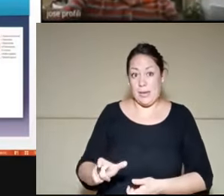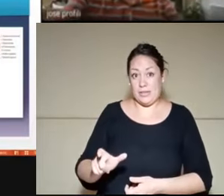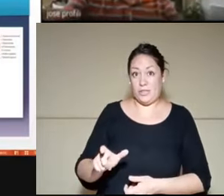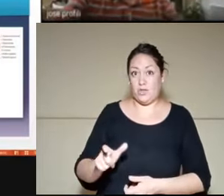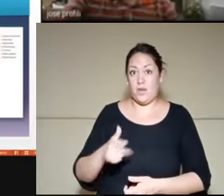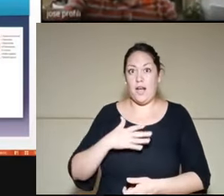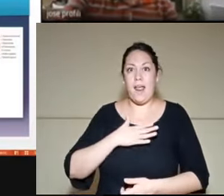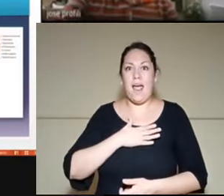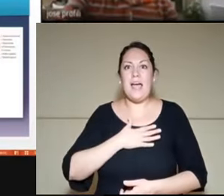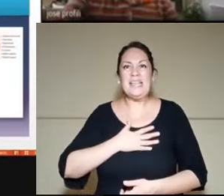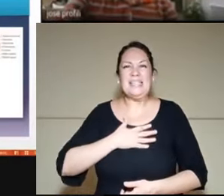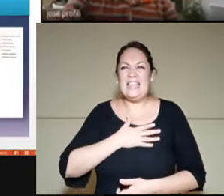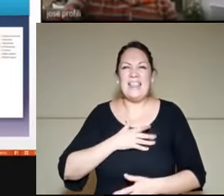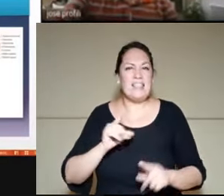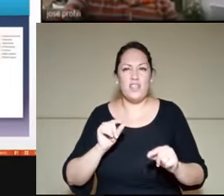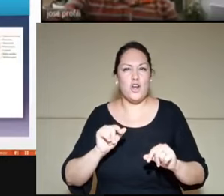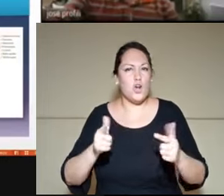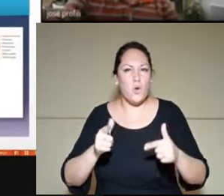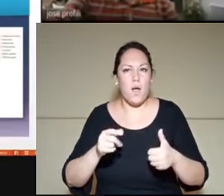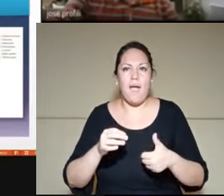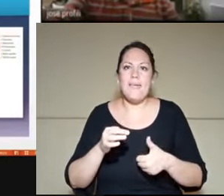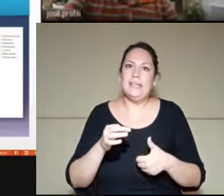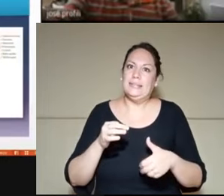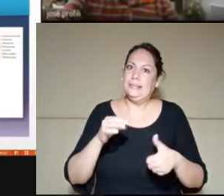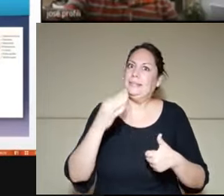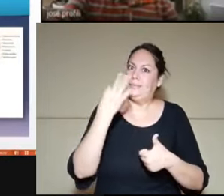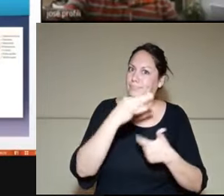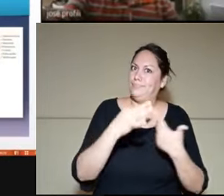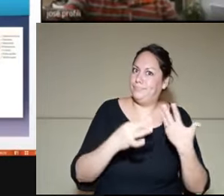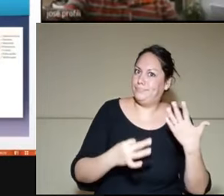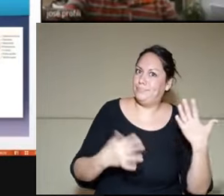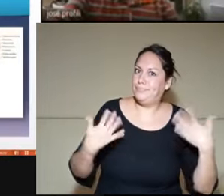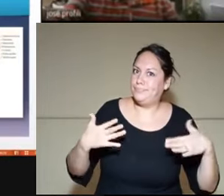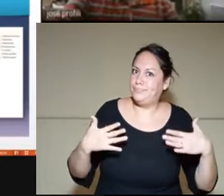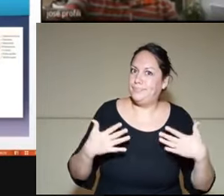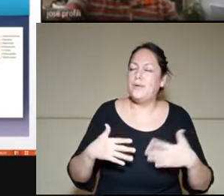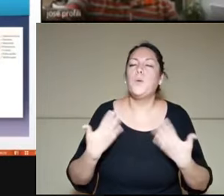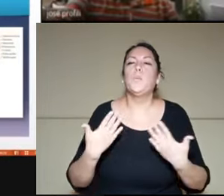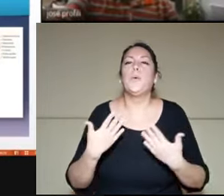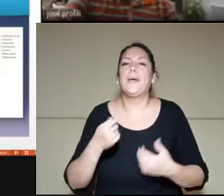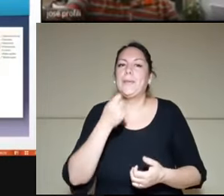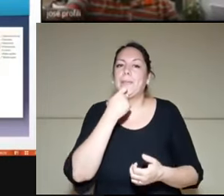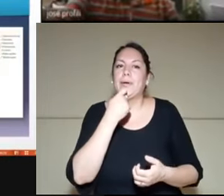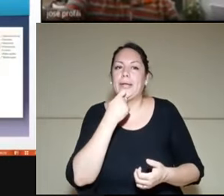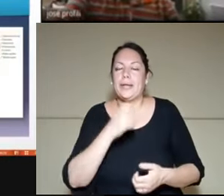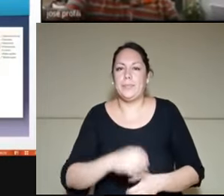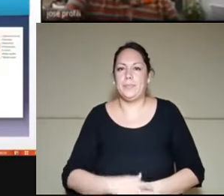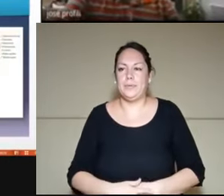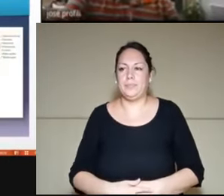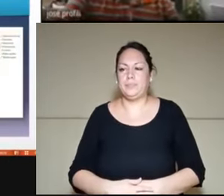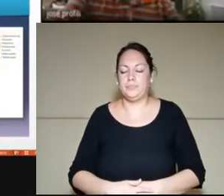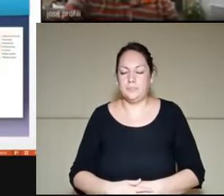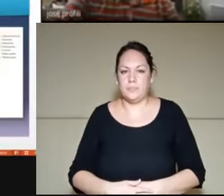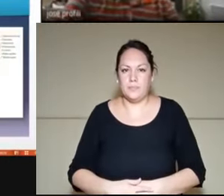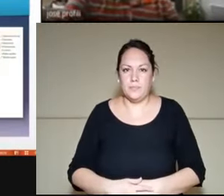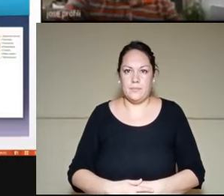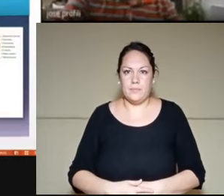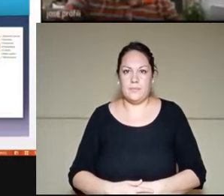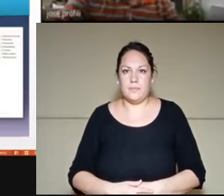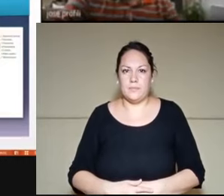sienta dolor, el hecho de no sentir dolor pueden ser un montón de causas por el cual una persona no puede sentir dolor. Y